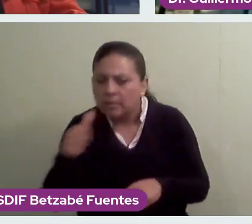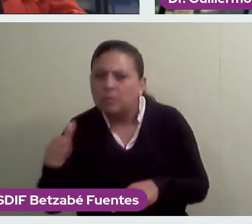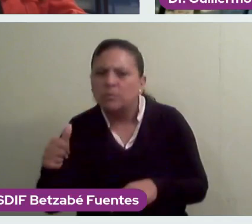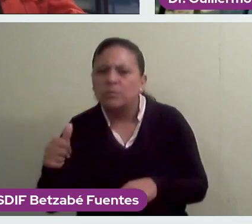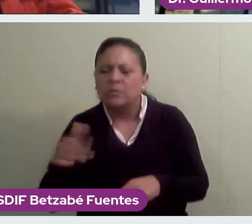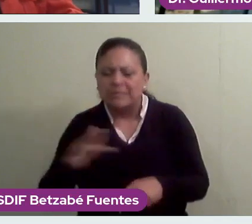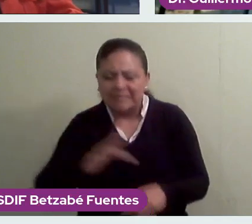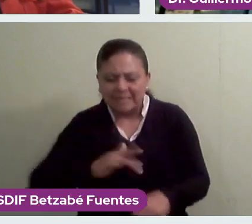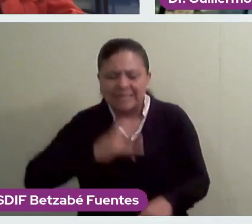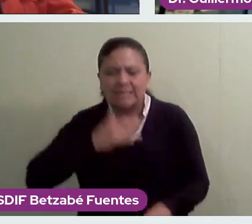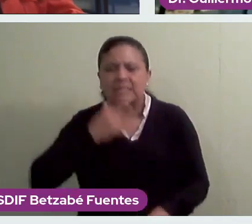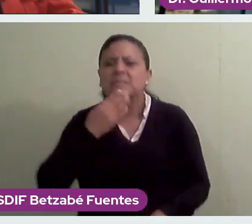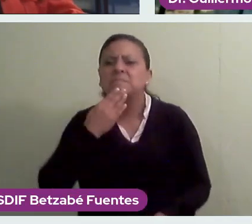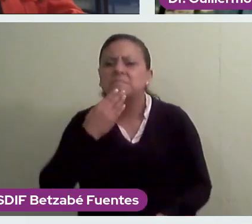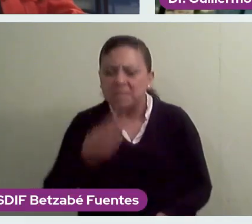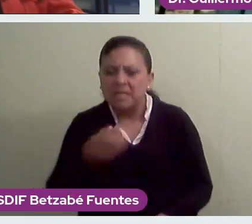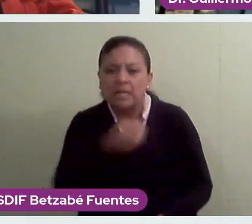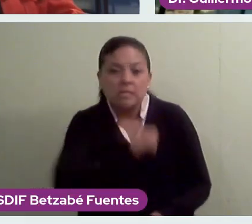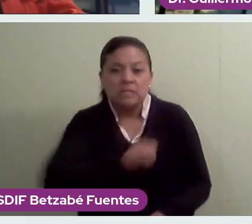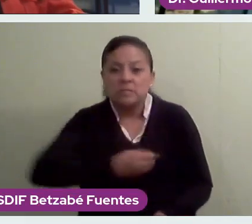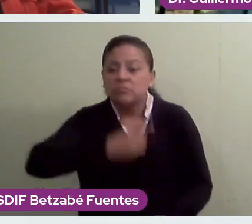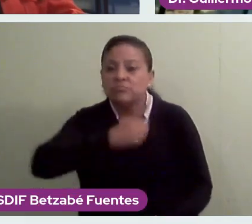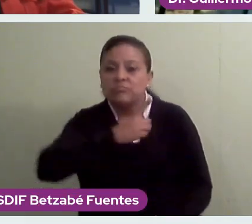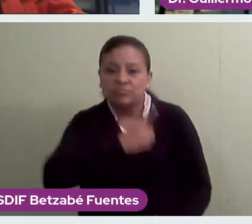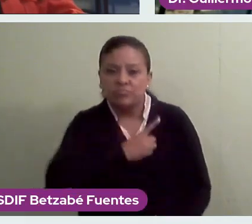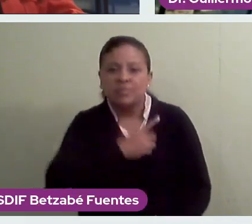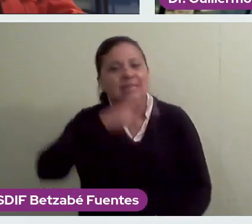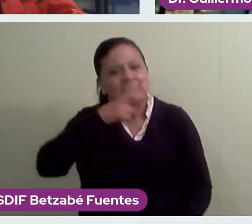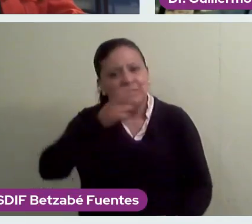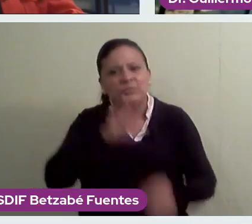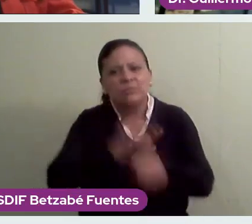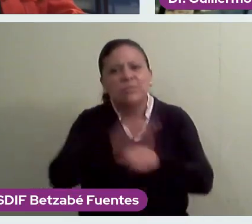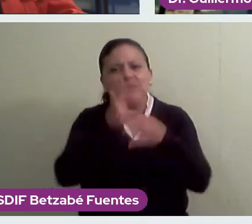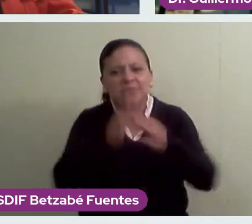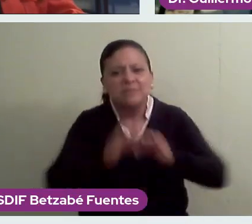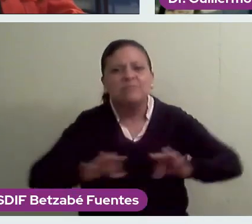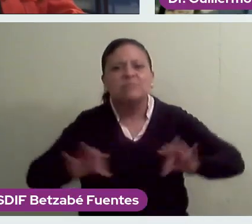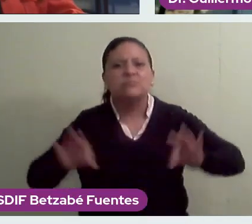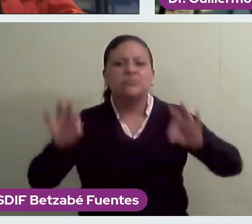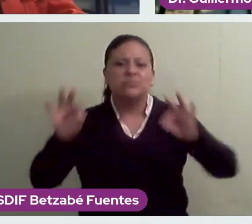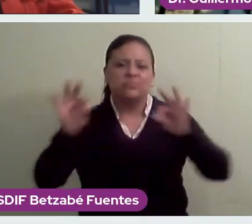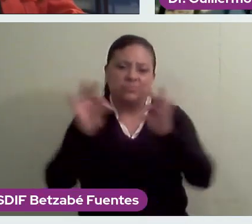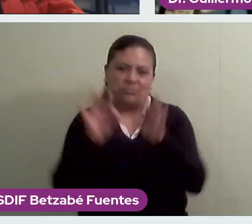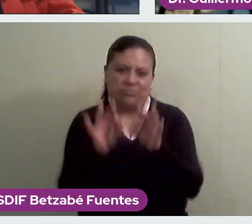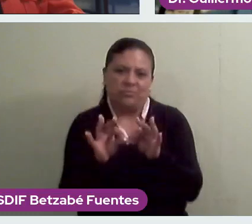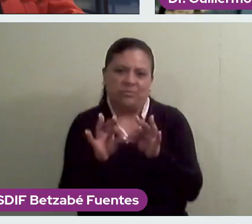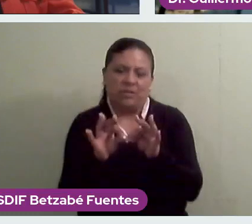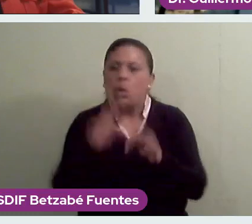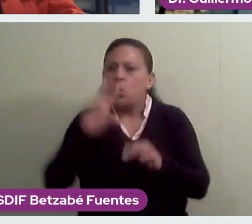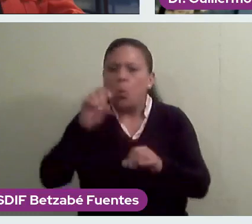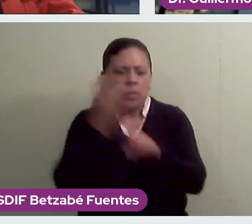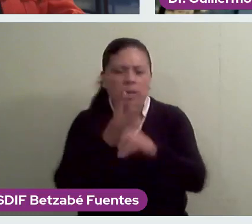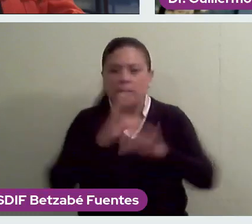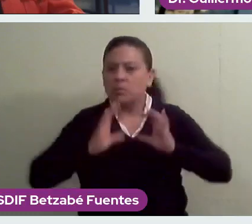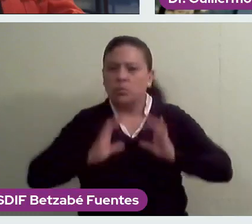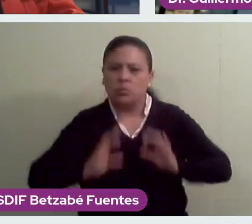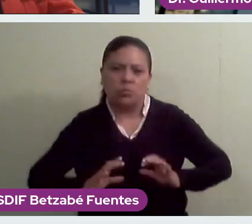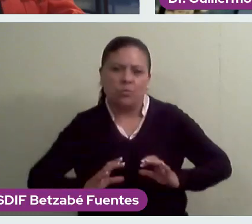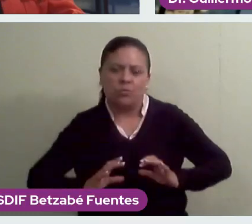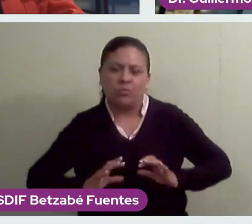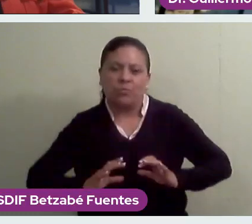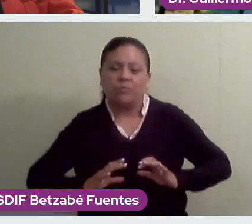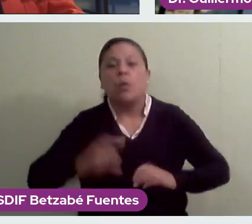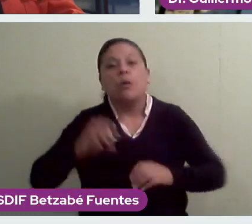nuestra salud. Y la salud es lo más importante, no solamente la salud física. No hay salud sin